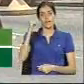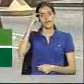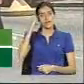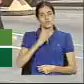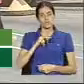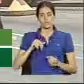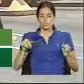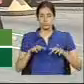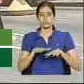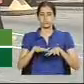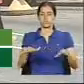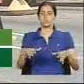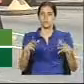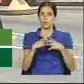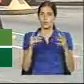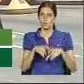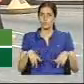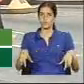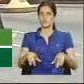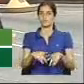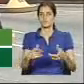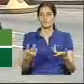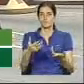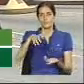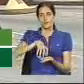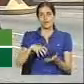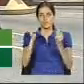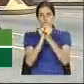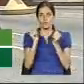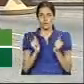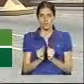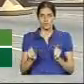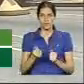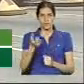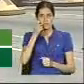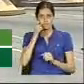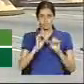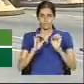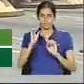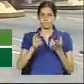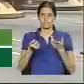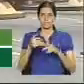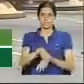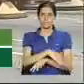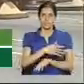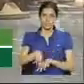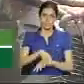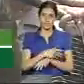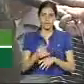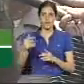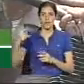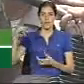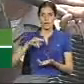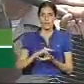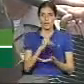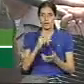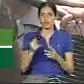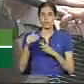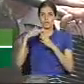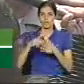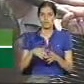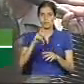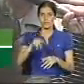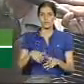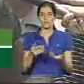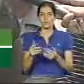estamos desplegados a lo largo y ancho del estado de Anzoátegui, custodiando las carreteras, los aeropuertos, puertos, así como